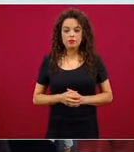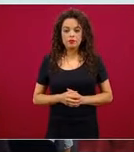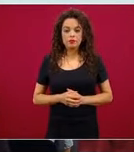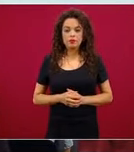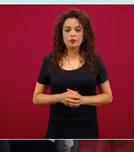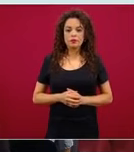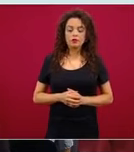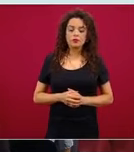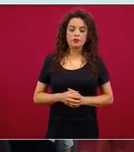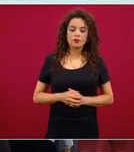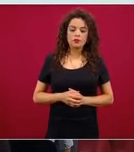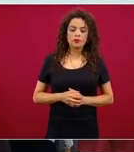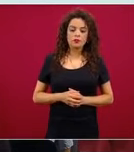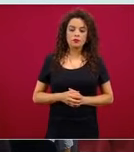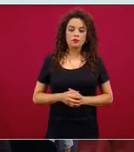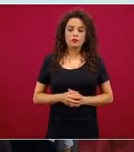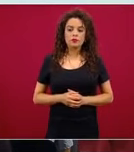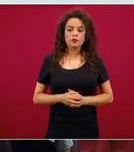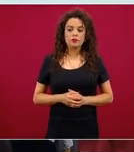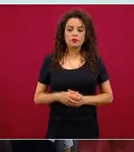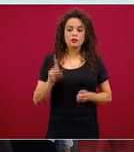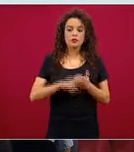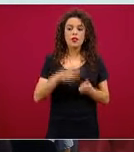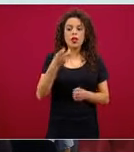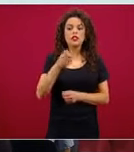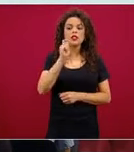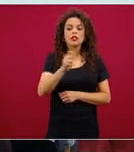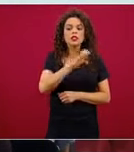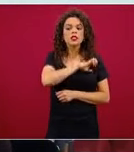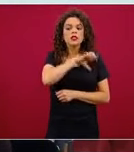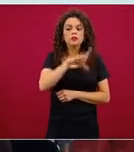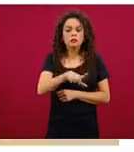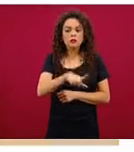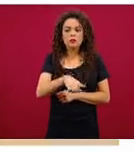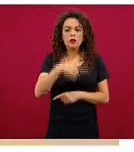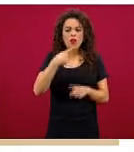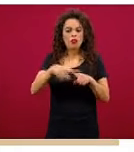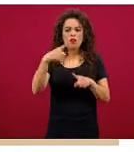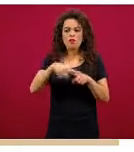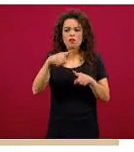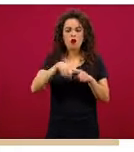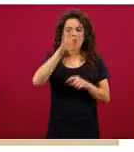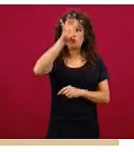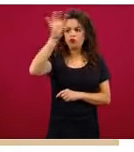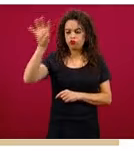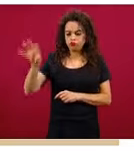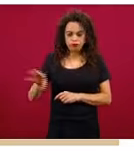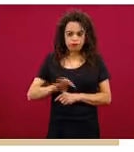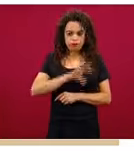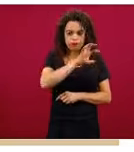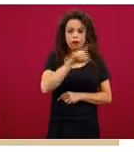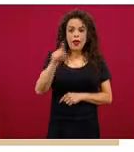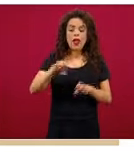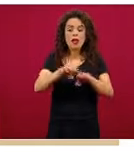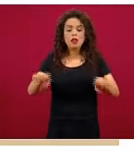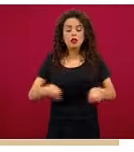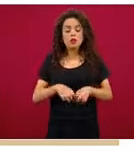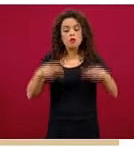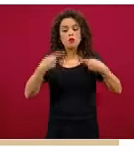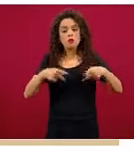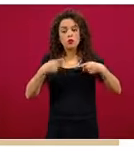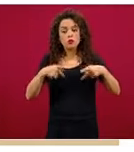comentó el doctor Jean-Marc Gabazú, son todas estas células que son equipos de personas con su equipo